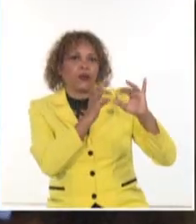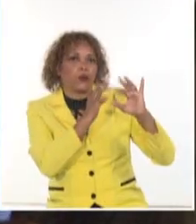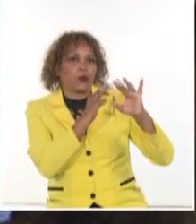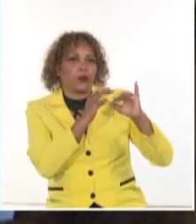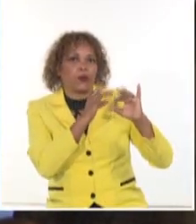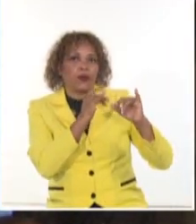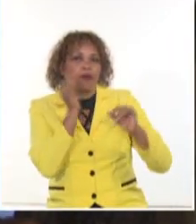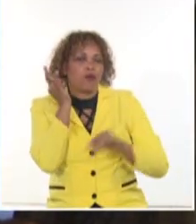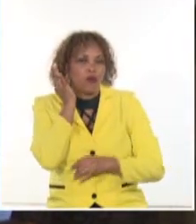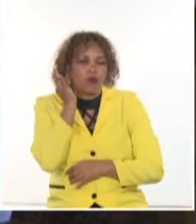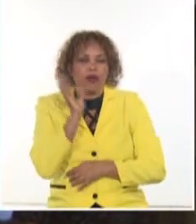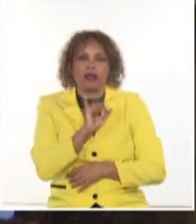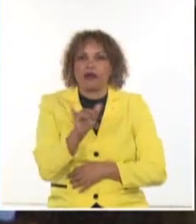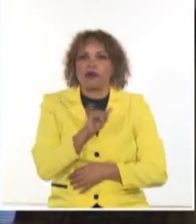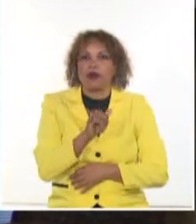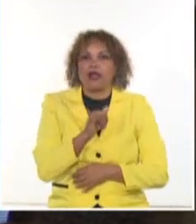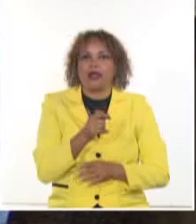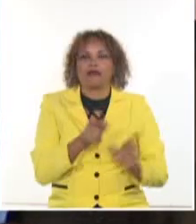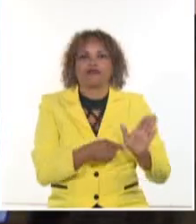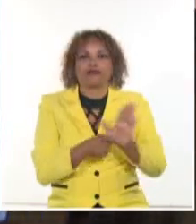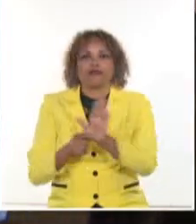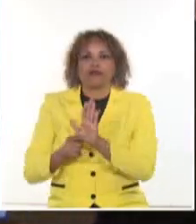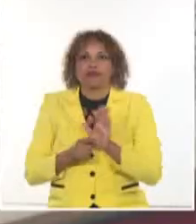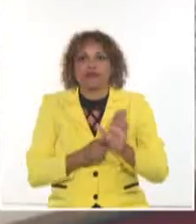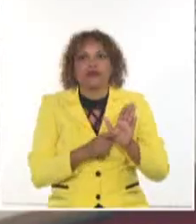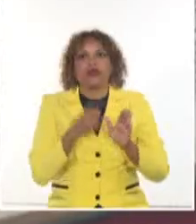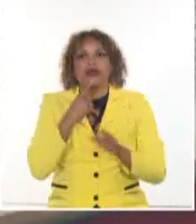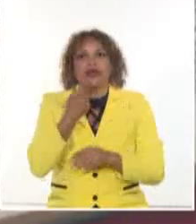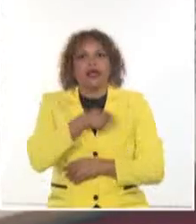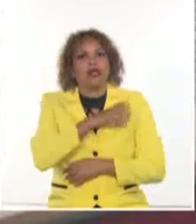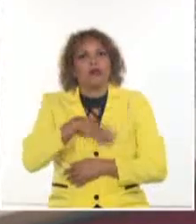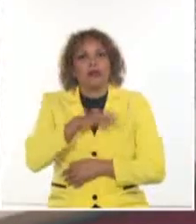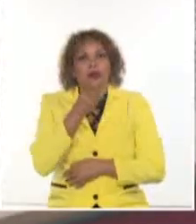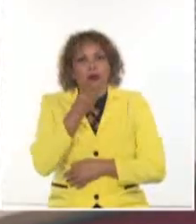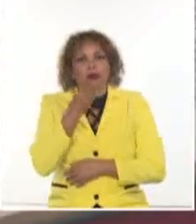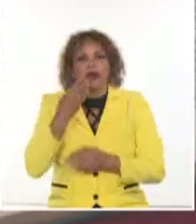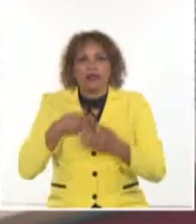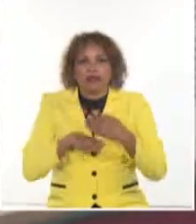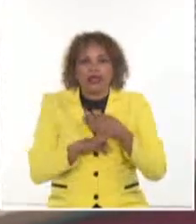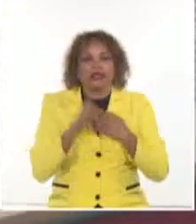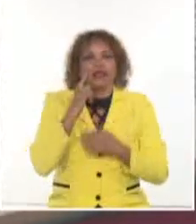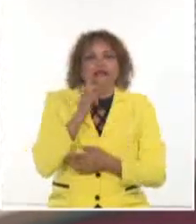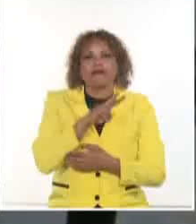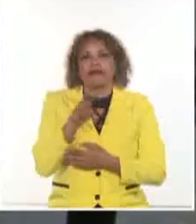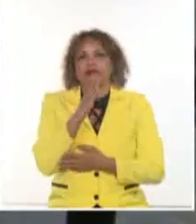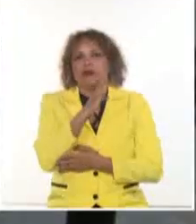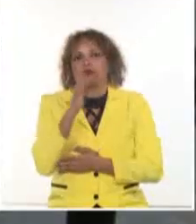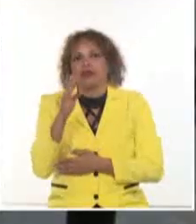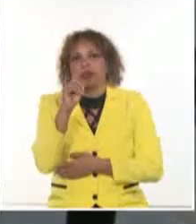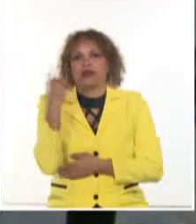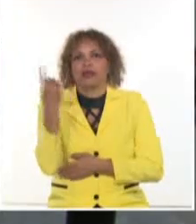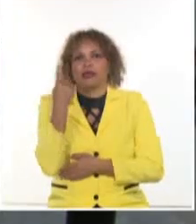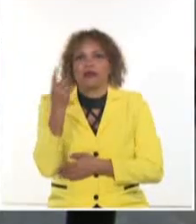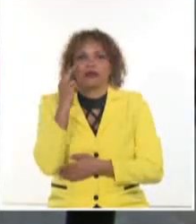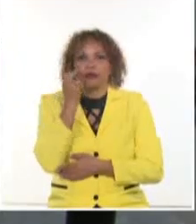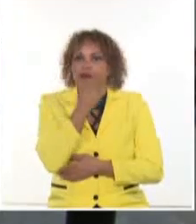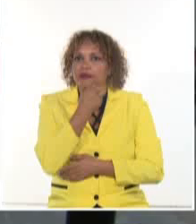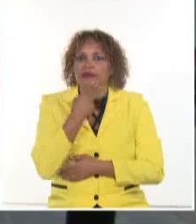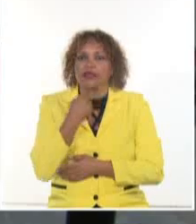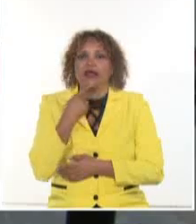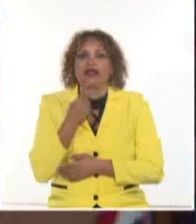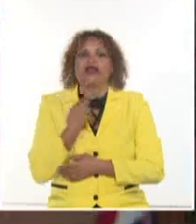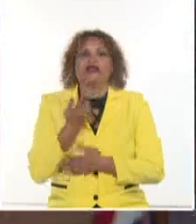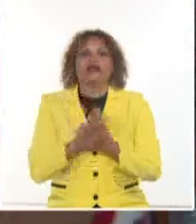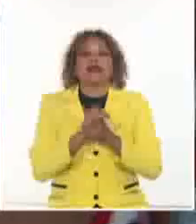González. La exposición bibliográfica estará a disposición del público en el pasillo central de la Biblioteca Nacional José Martí, lo que resta de mayo y